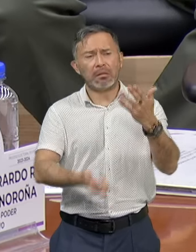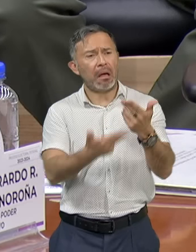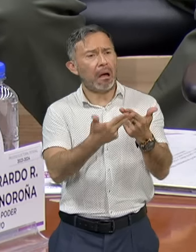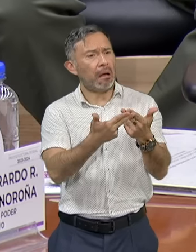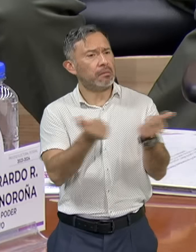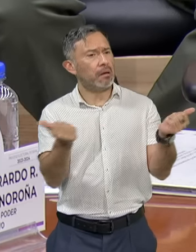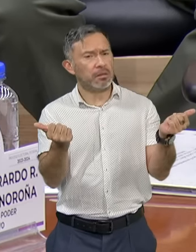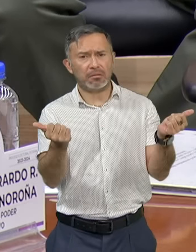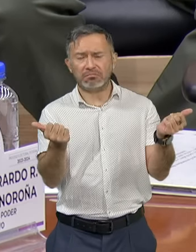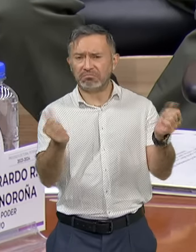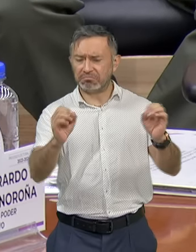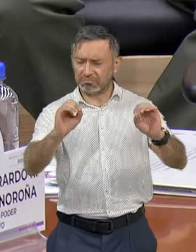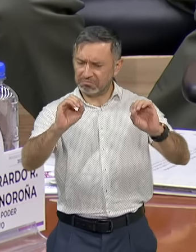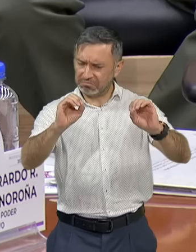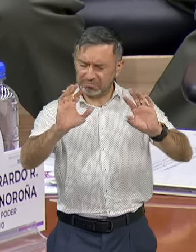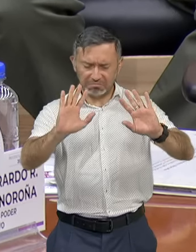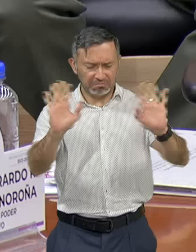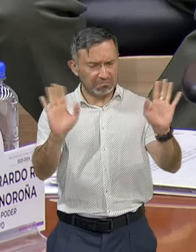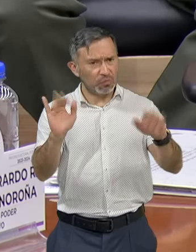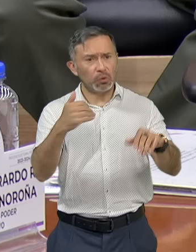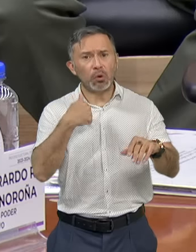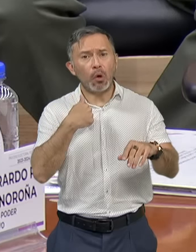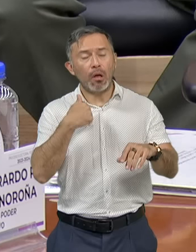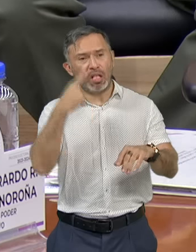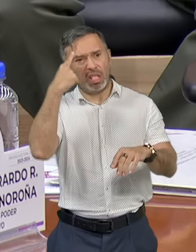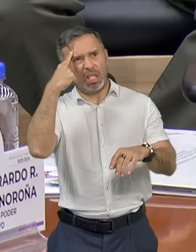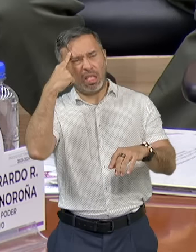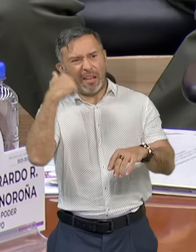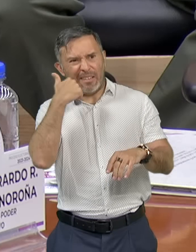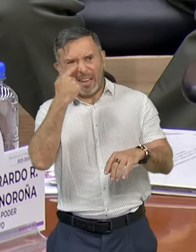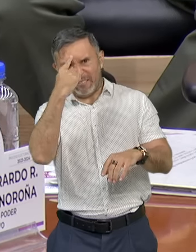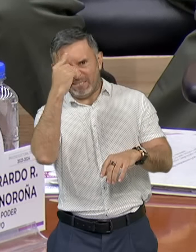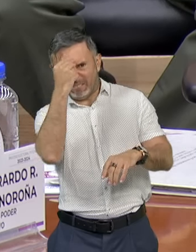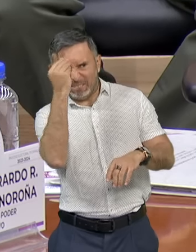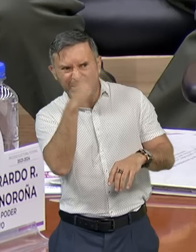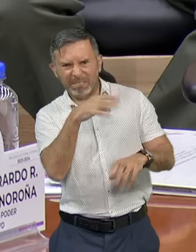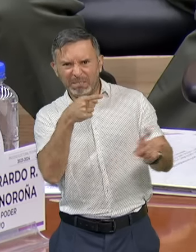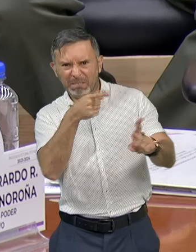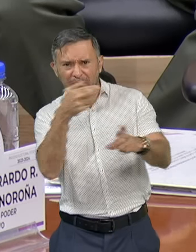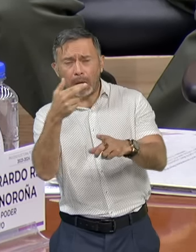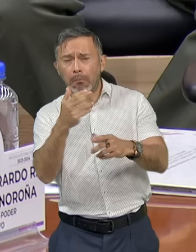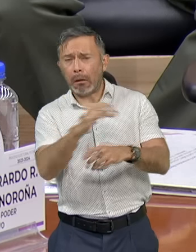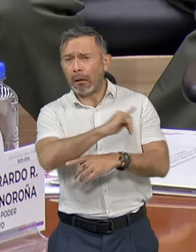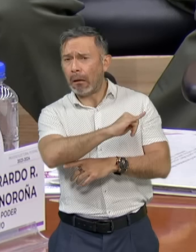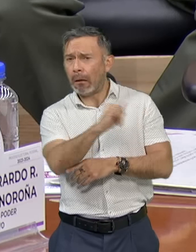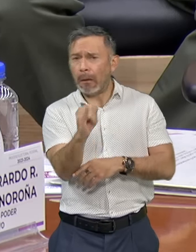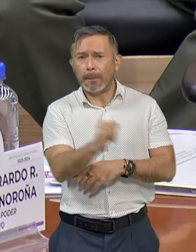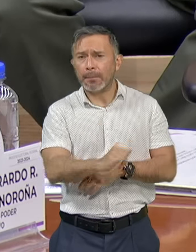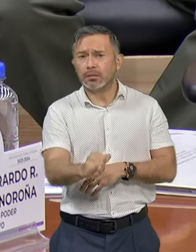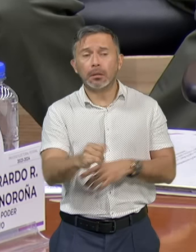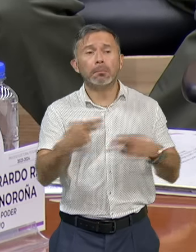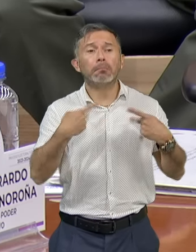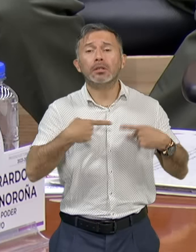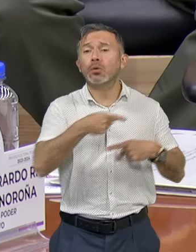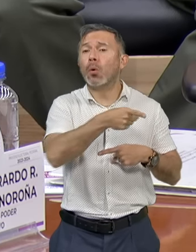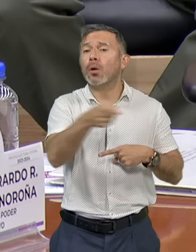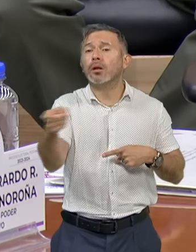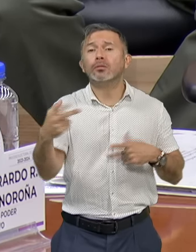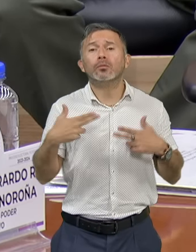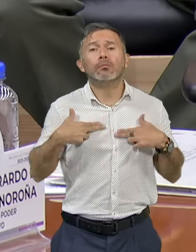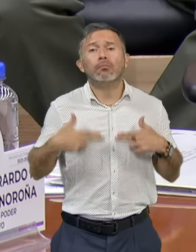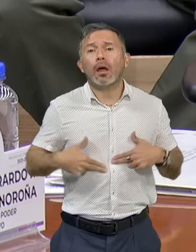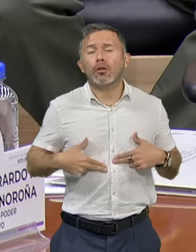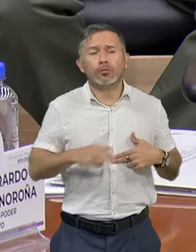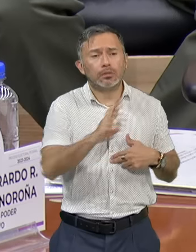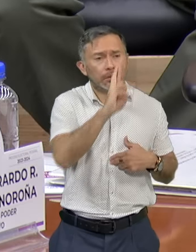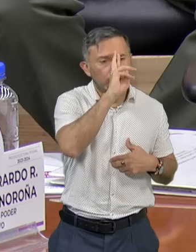nunca ni mi objetivo ni lo será nunca ni mi intención mi respeto a los seres humanos seres humanos y mi repudio